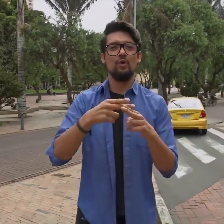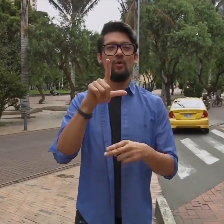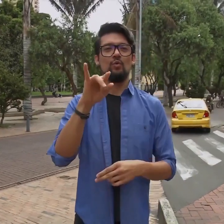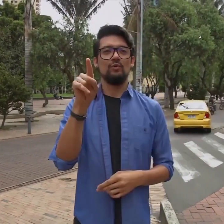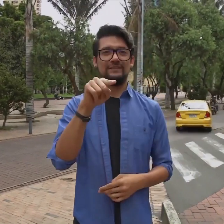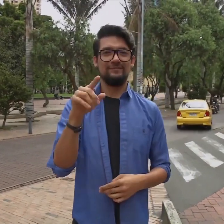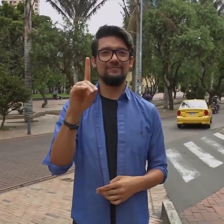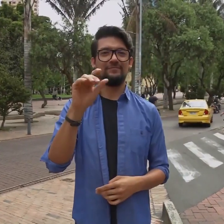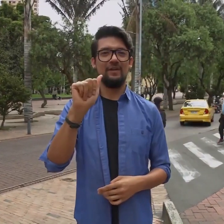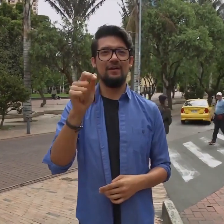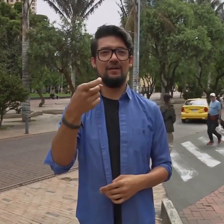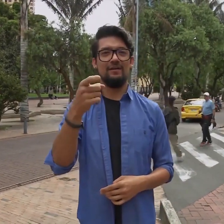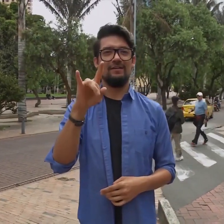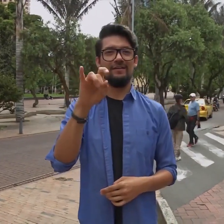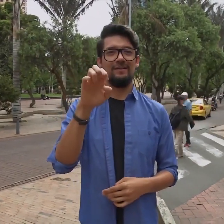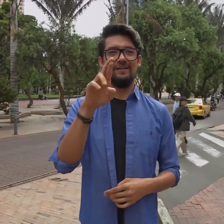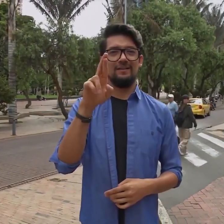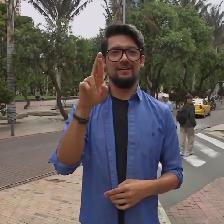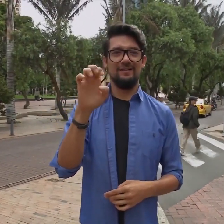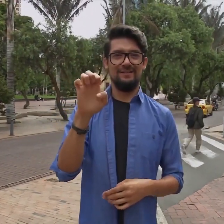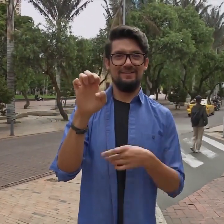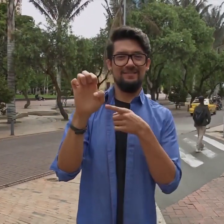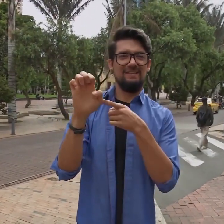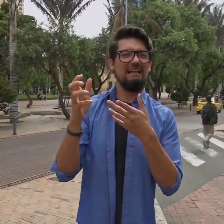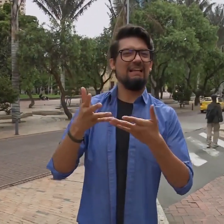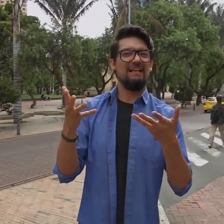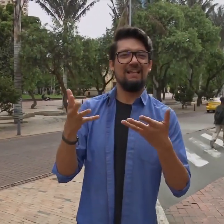ese día, en el año 1839,